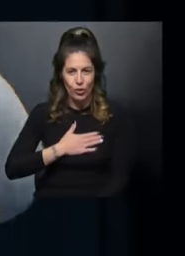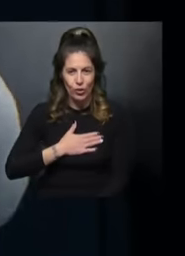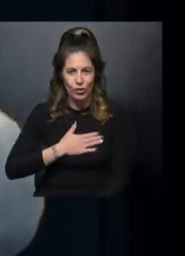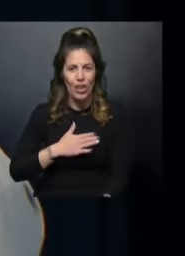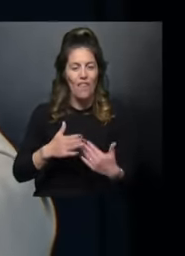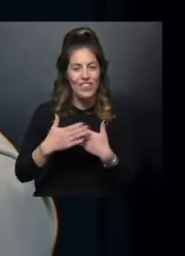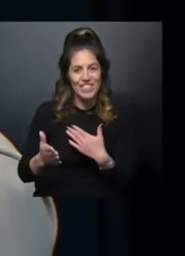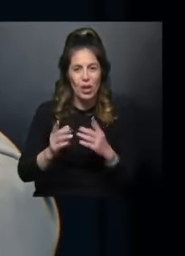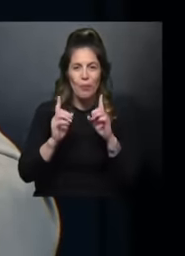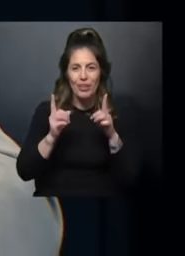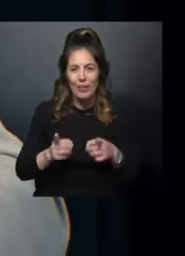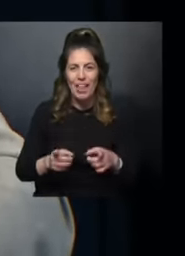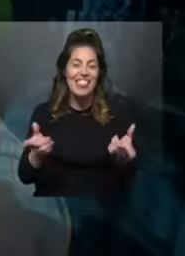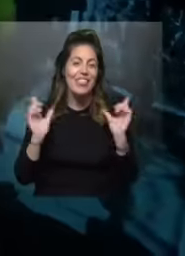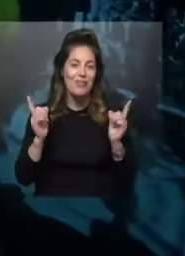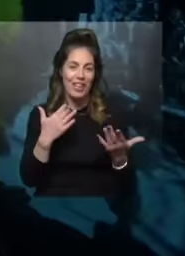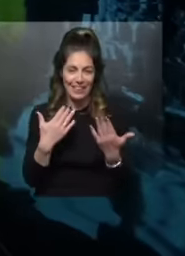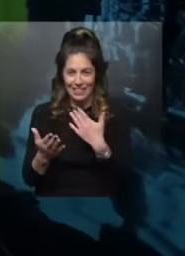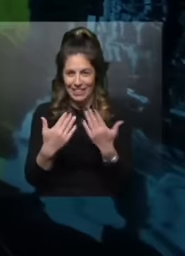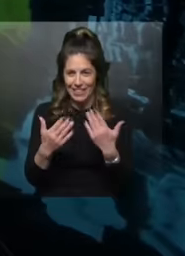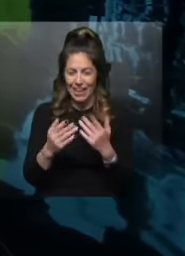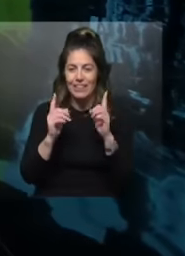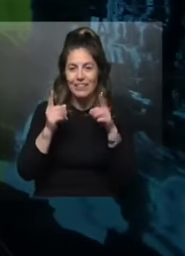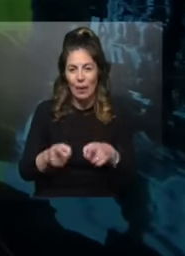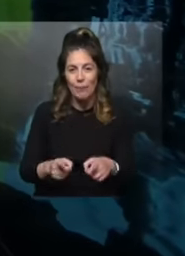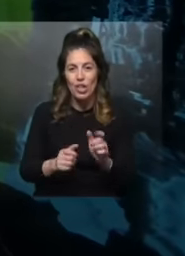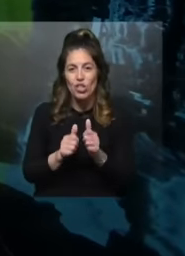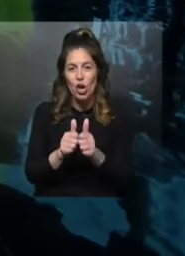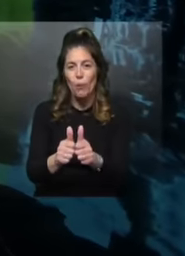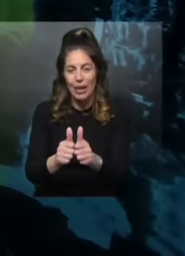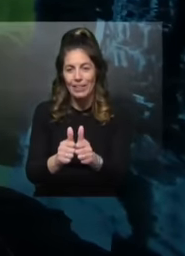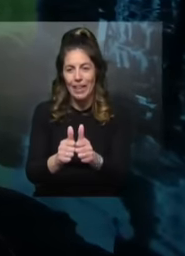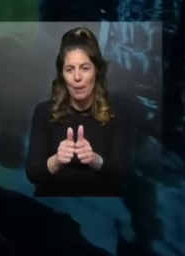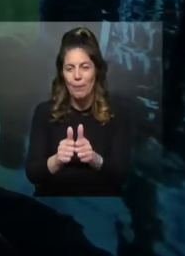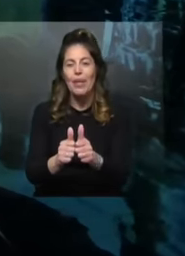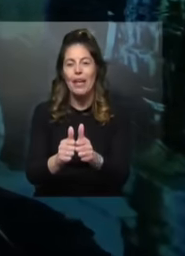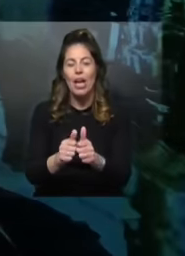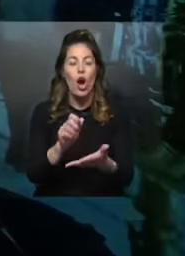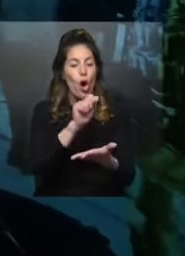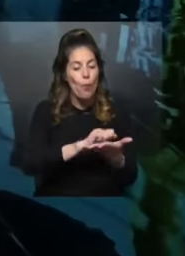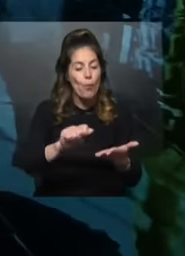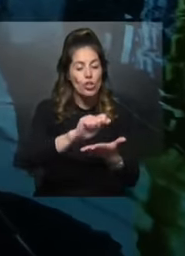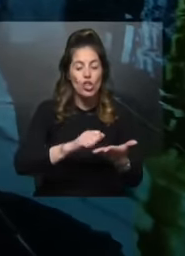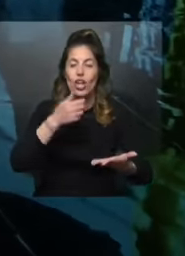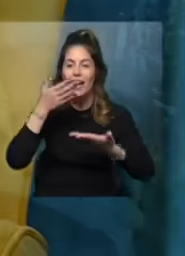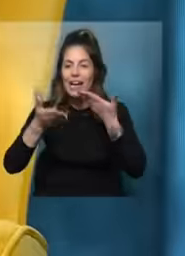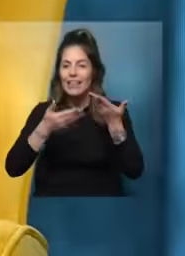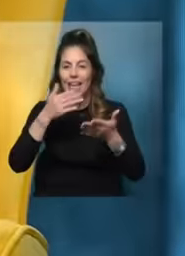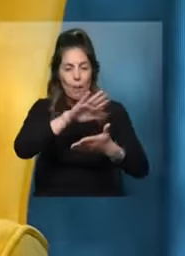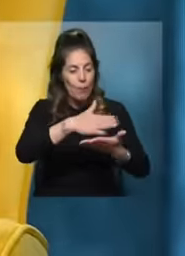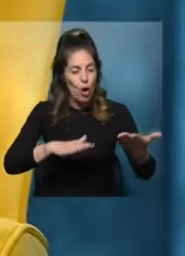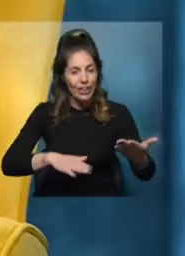además disfrutá de esta charla. Y también nos acompaña Vera Sienra, compositora, cantante, poeta